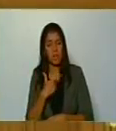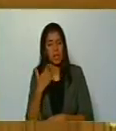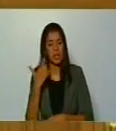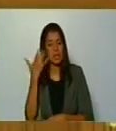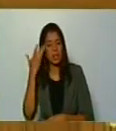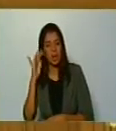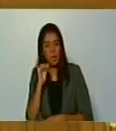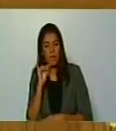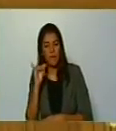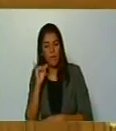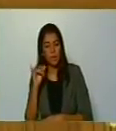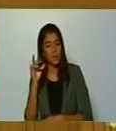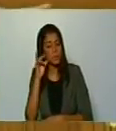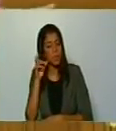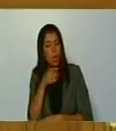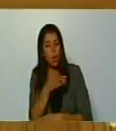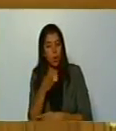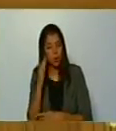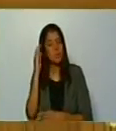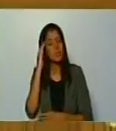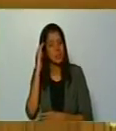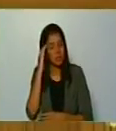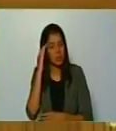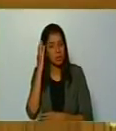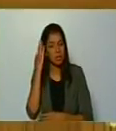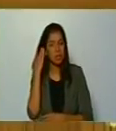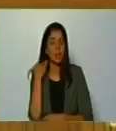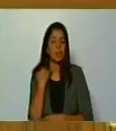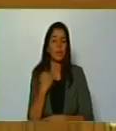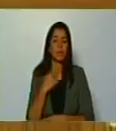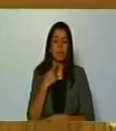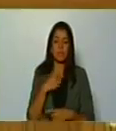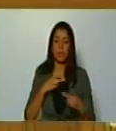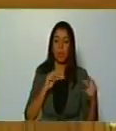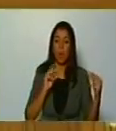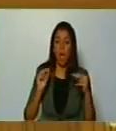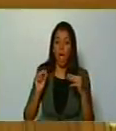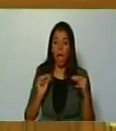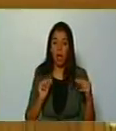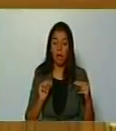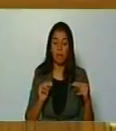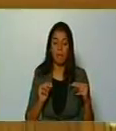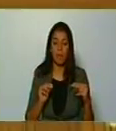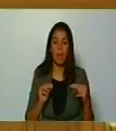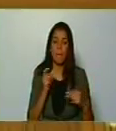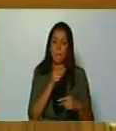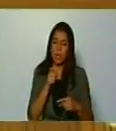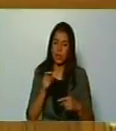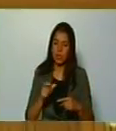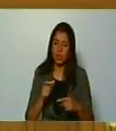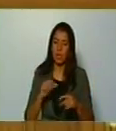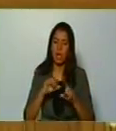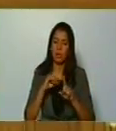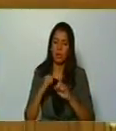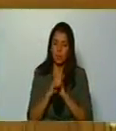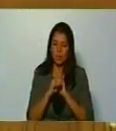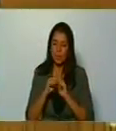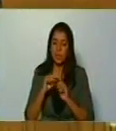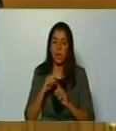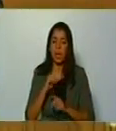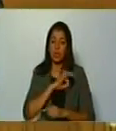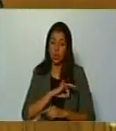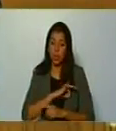que ustedes saben por razones obvias, pues uno conversa con factores de la sociedad venezolana de todo